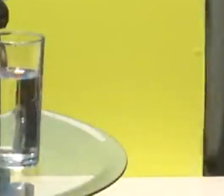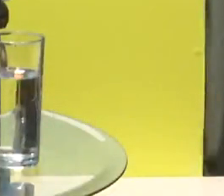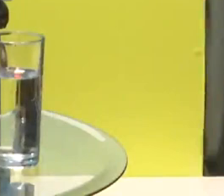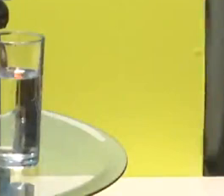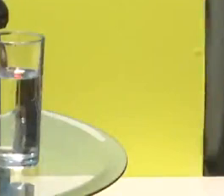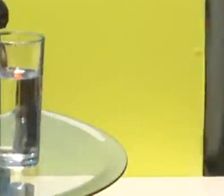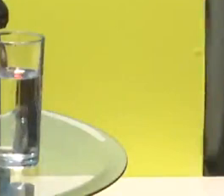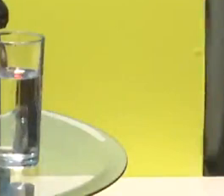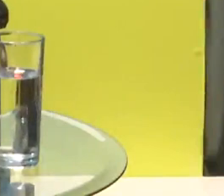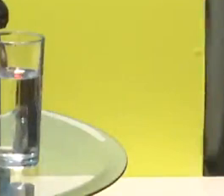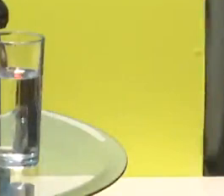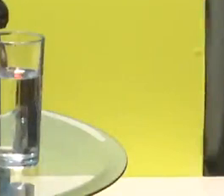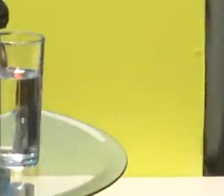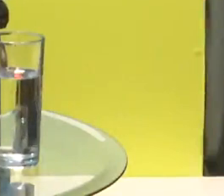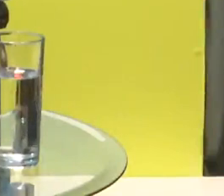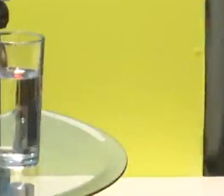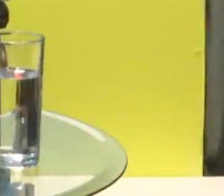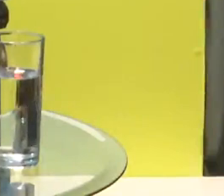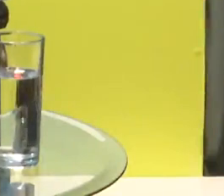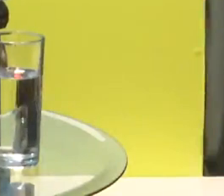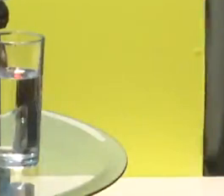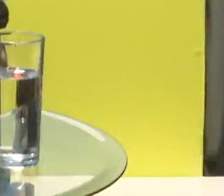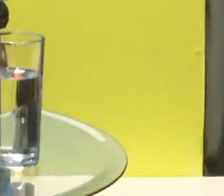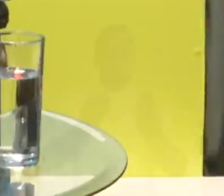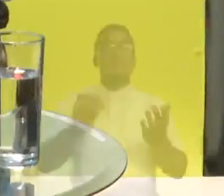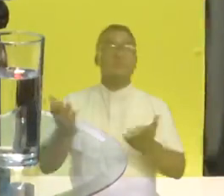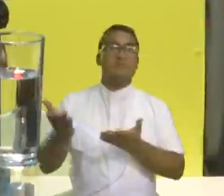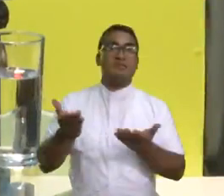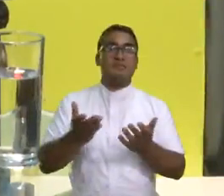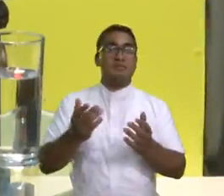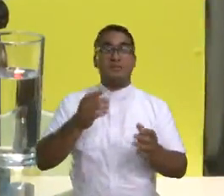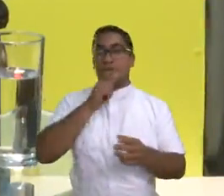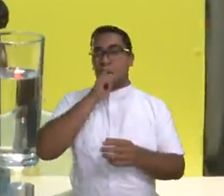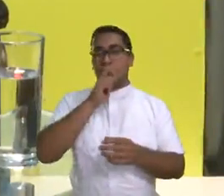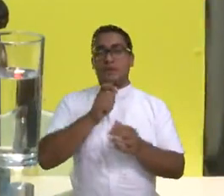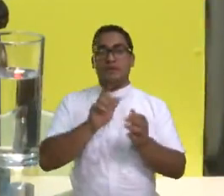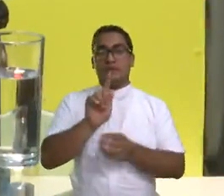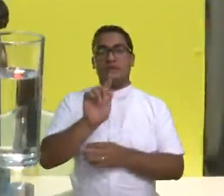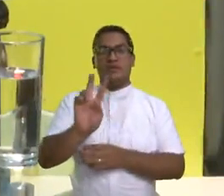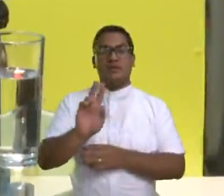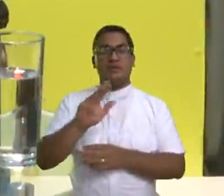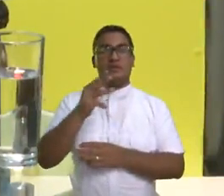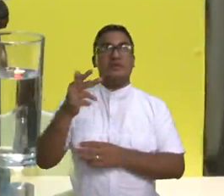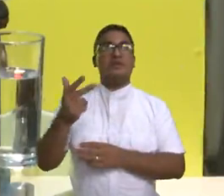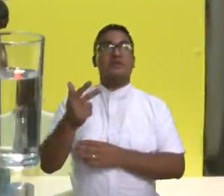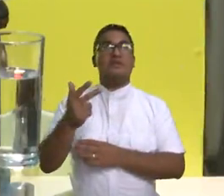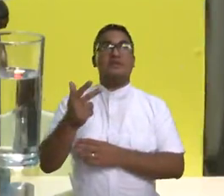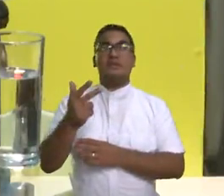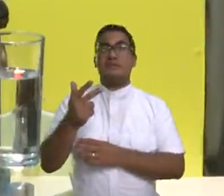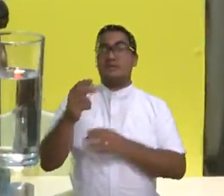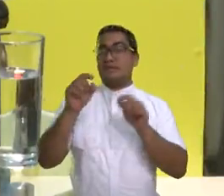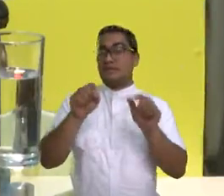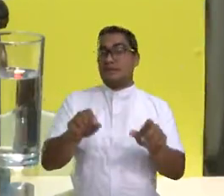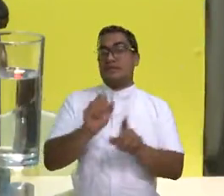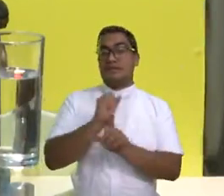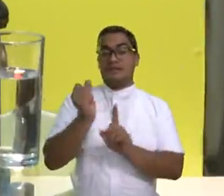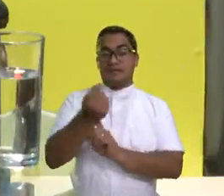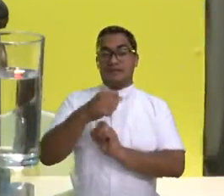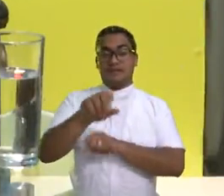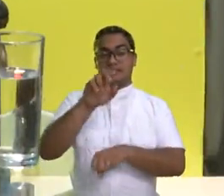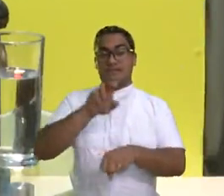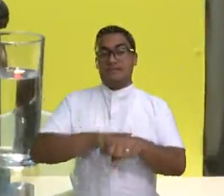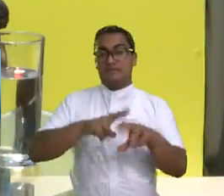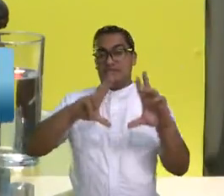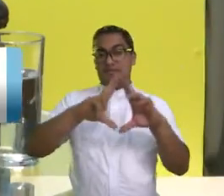Buenas tardes, amigos televidentes. Muchas gracias por su fiel sintonía, el canal 98, el canal parlamentario, el canal de